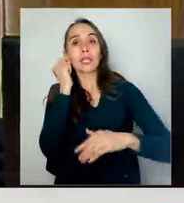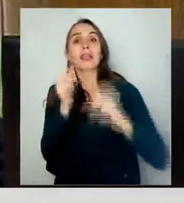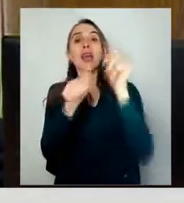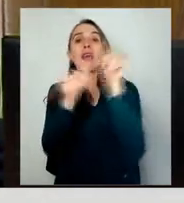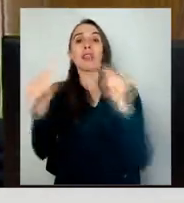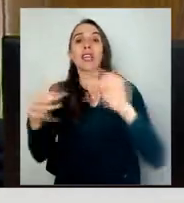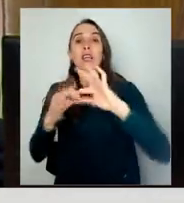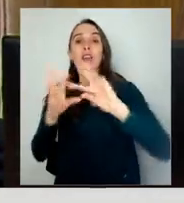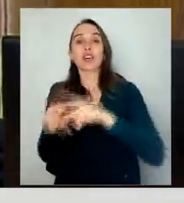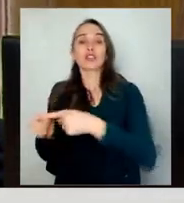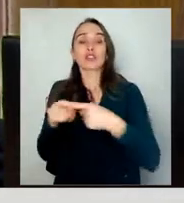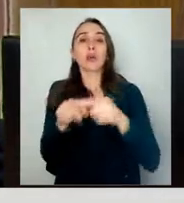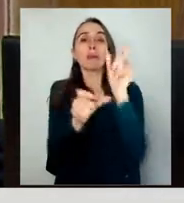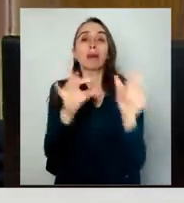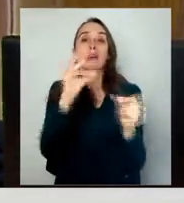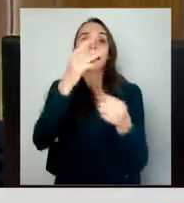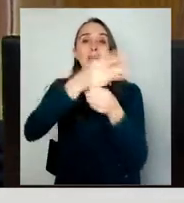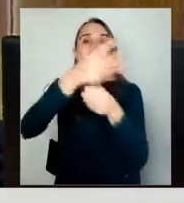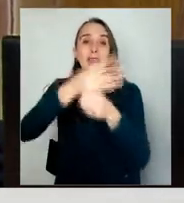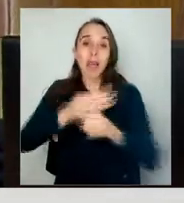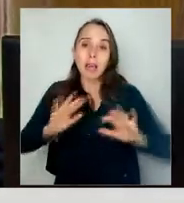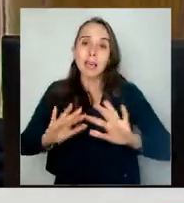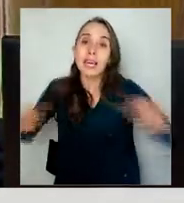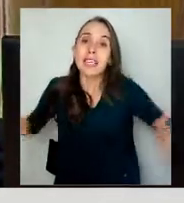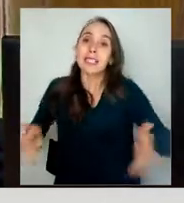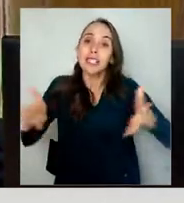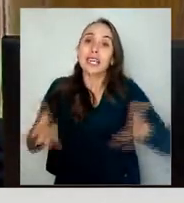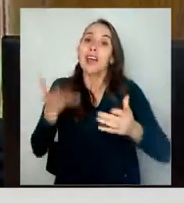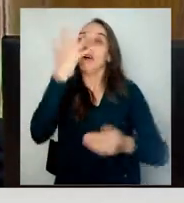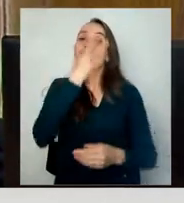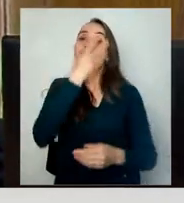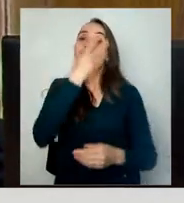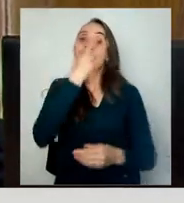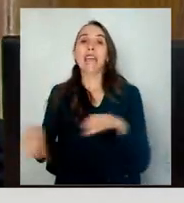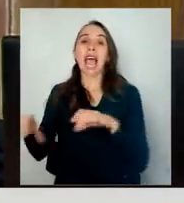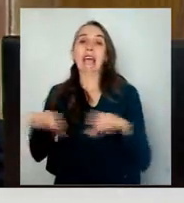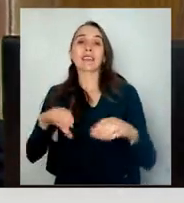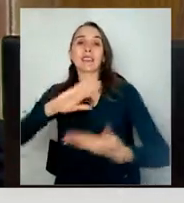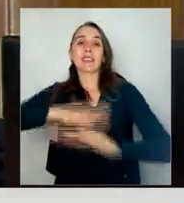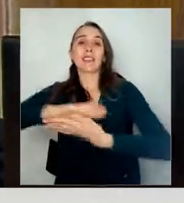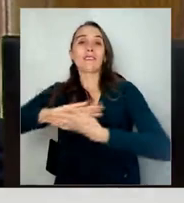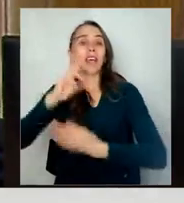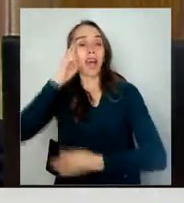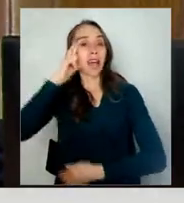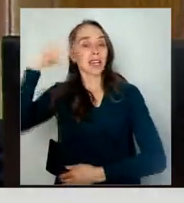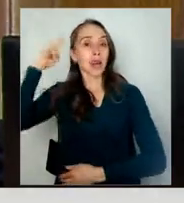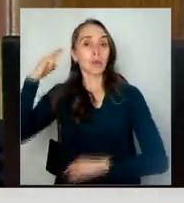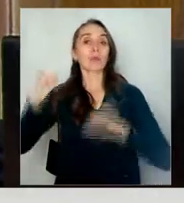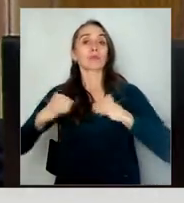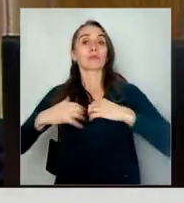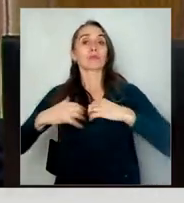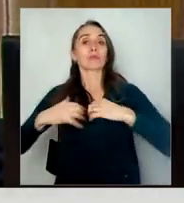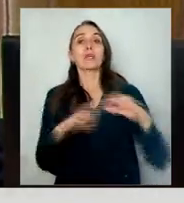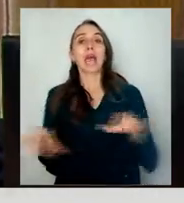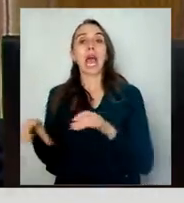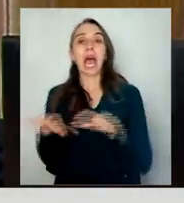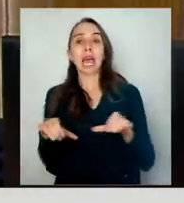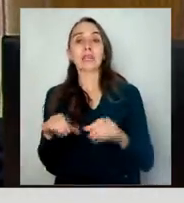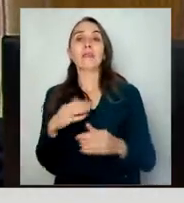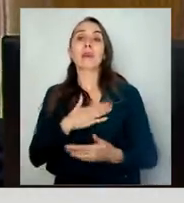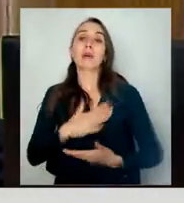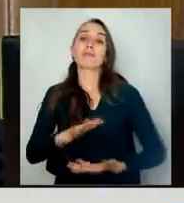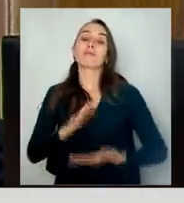a los adultos mayores por empujar esta hermosa actividad para fortalecer actividades con arraigo territorial